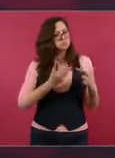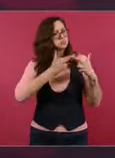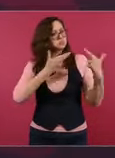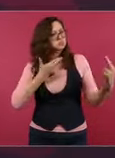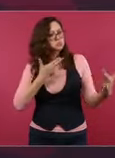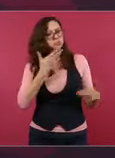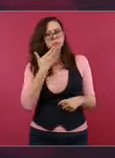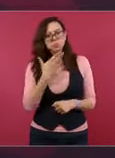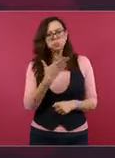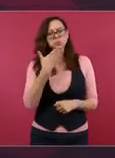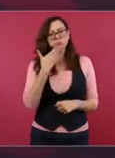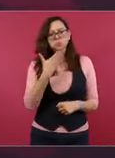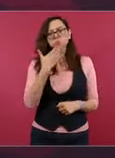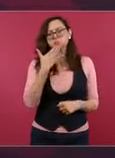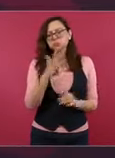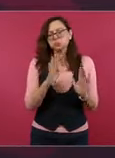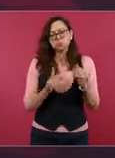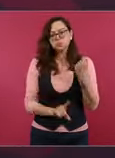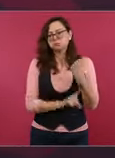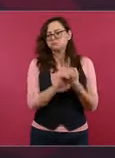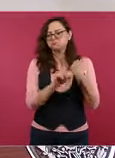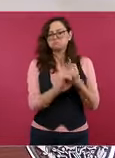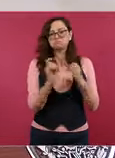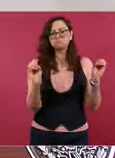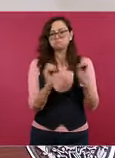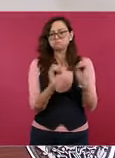eso es lo que tiene que